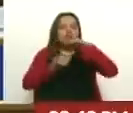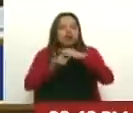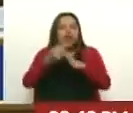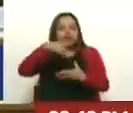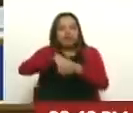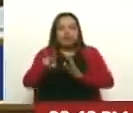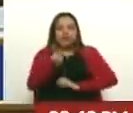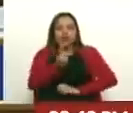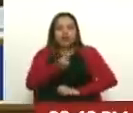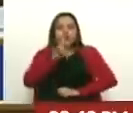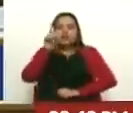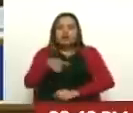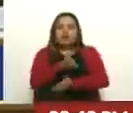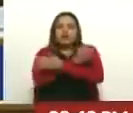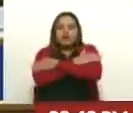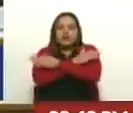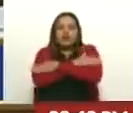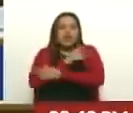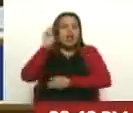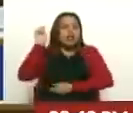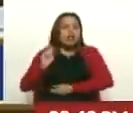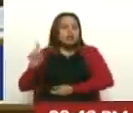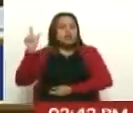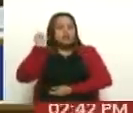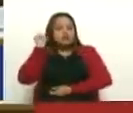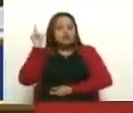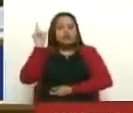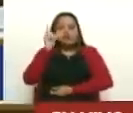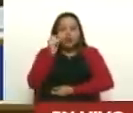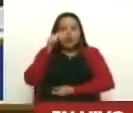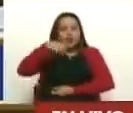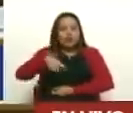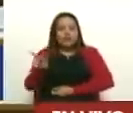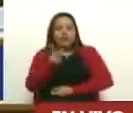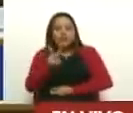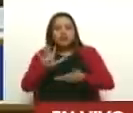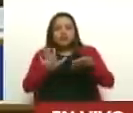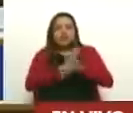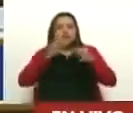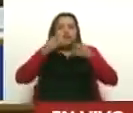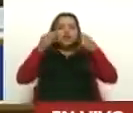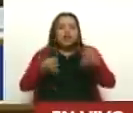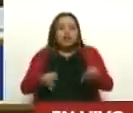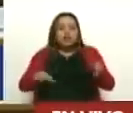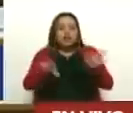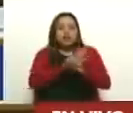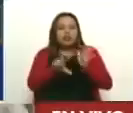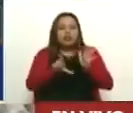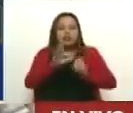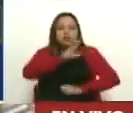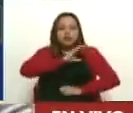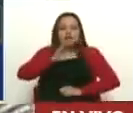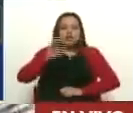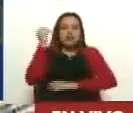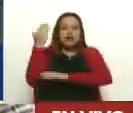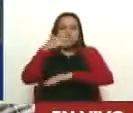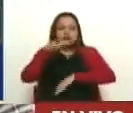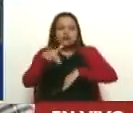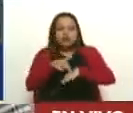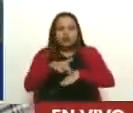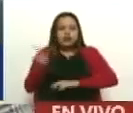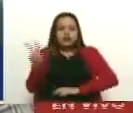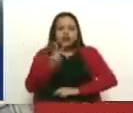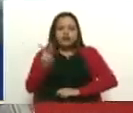Quisiera felicitar también a las diputadas y a los diputados de Venezuela, de la verdadera, de la legítima, de la soberana Asamblea Nacional